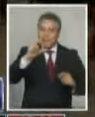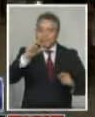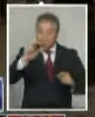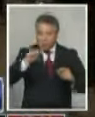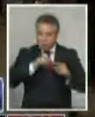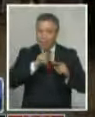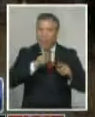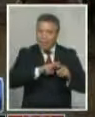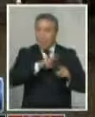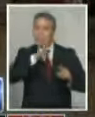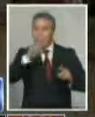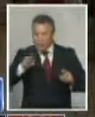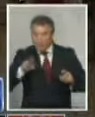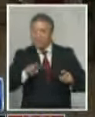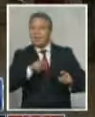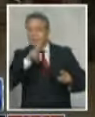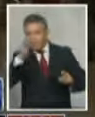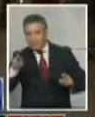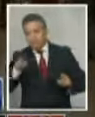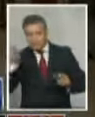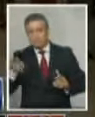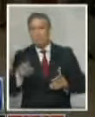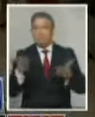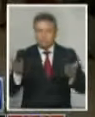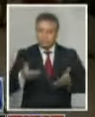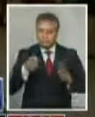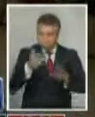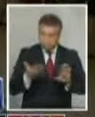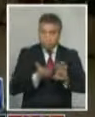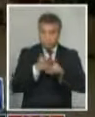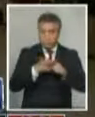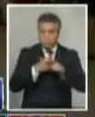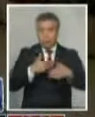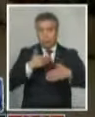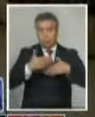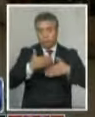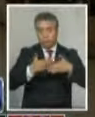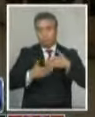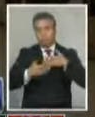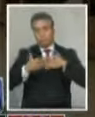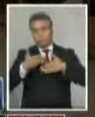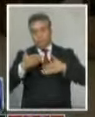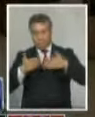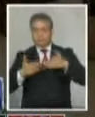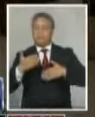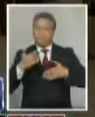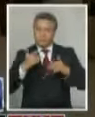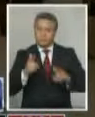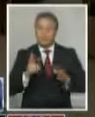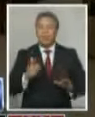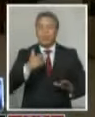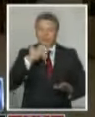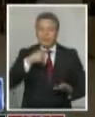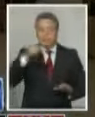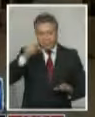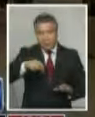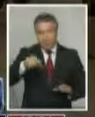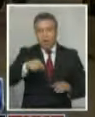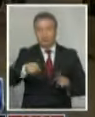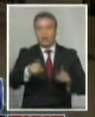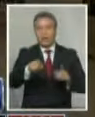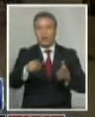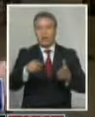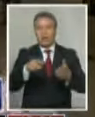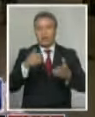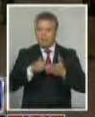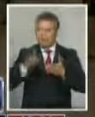economías emergentes. Y por lo tanto, estas causas que están detrás de esta desaceleración de nuestras economías, principalmente economías exportadoras de bienes primarios,